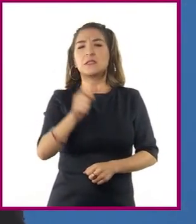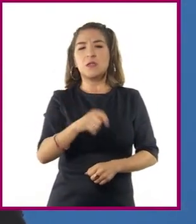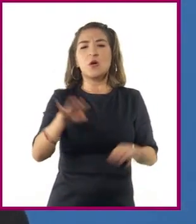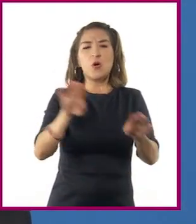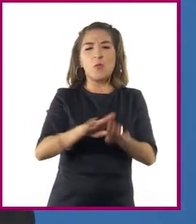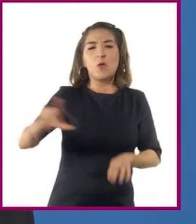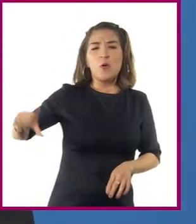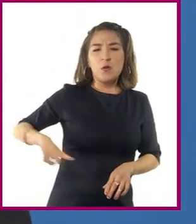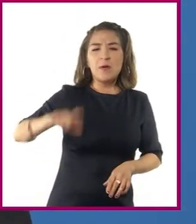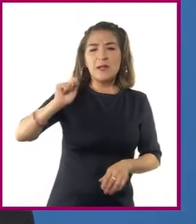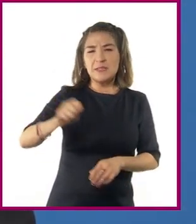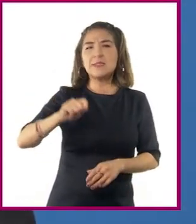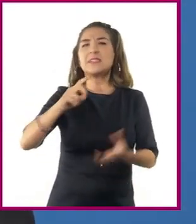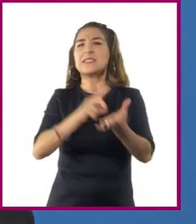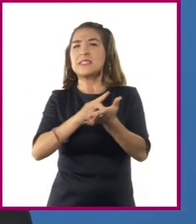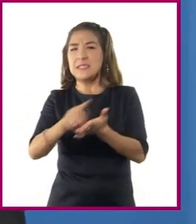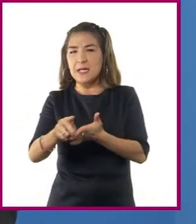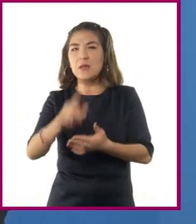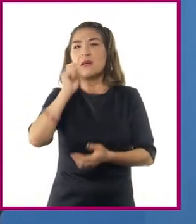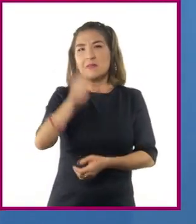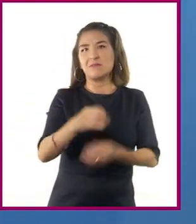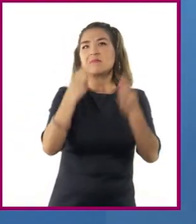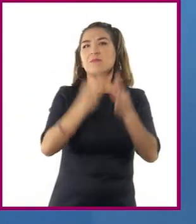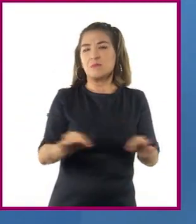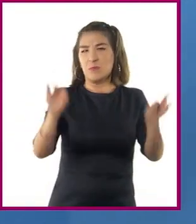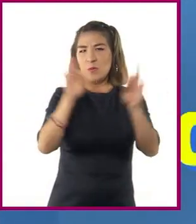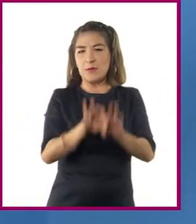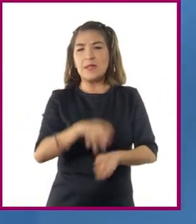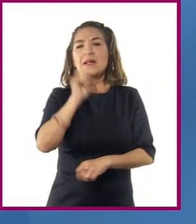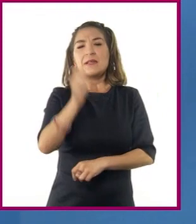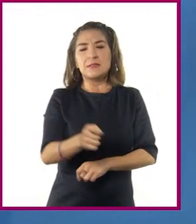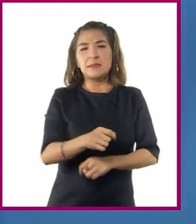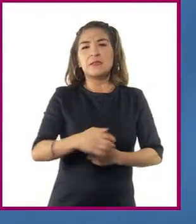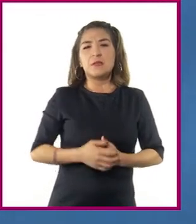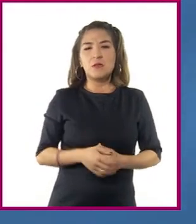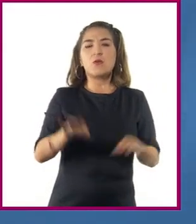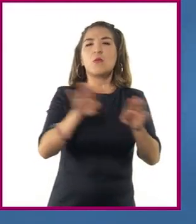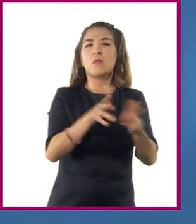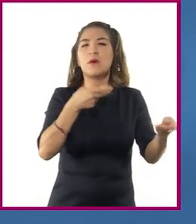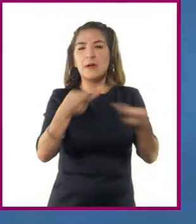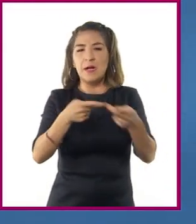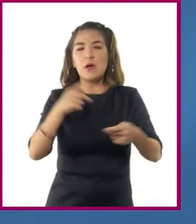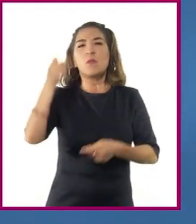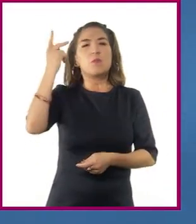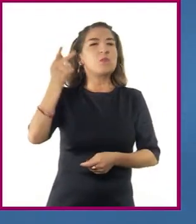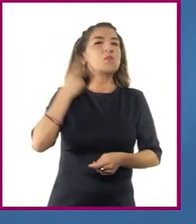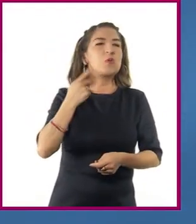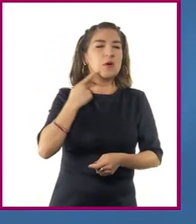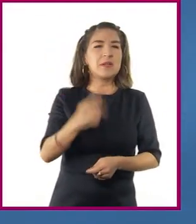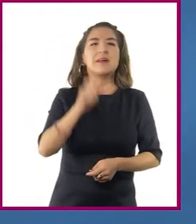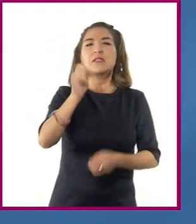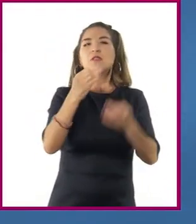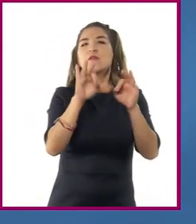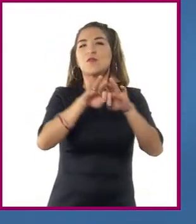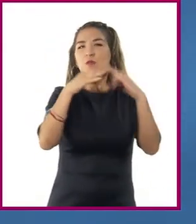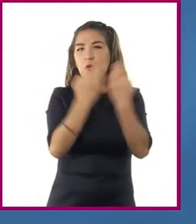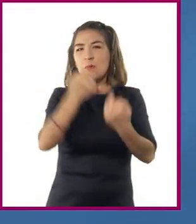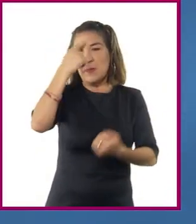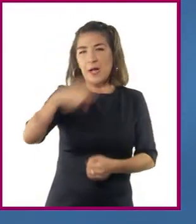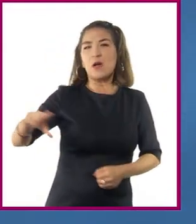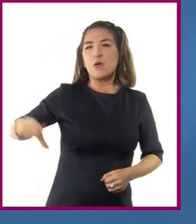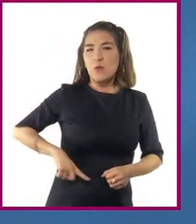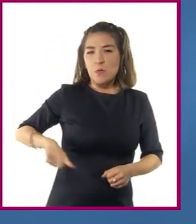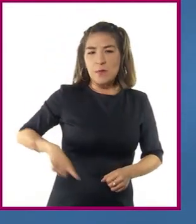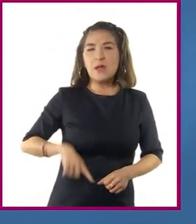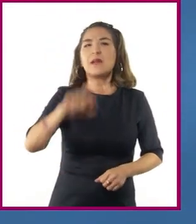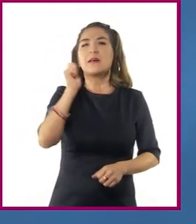Derecho, considero que es un tema de relevancia, el cual tiene que ver con organización política, formas de gobierno,